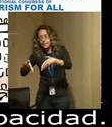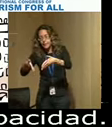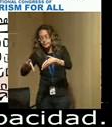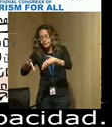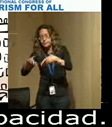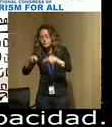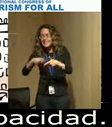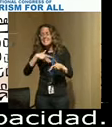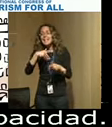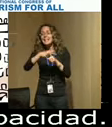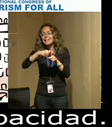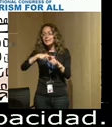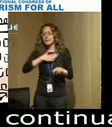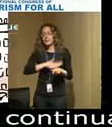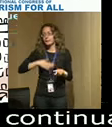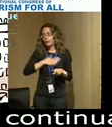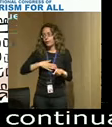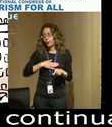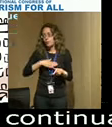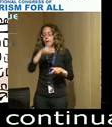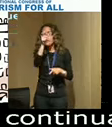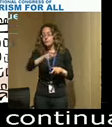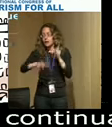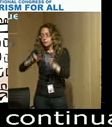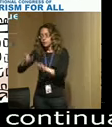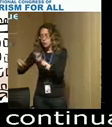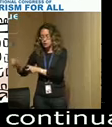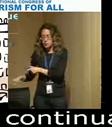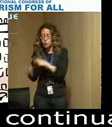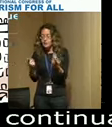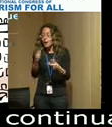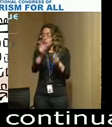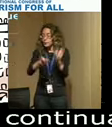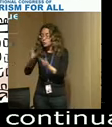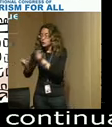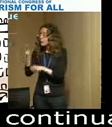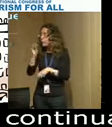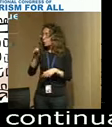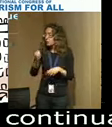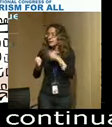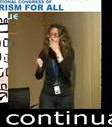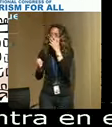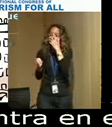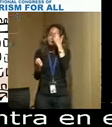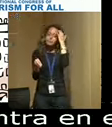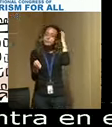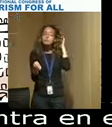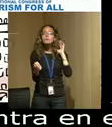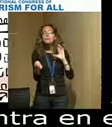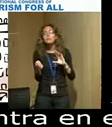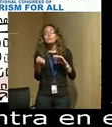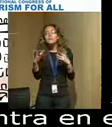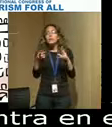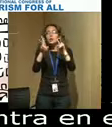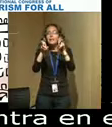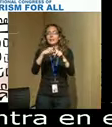satisfacción de las personas. Nivel de satisfacción donde se le pregunta a la persona, pasamos por favor, donde se le preguntan a las personas sobre